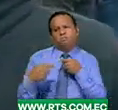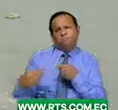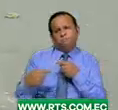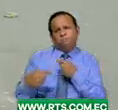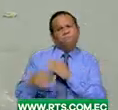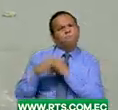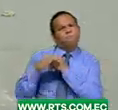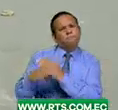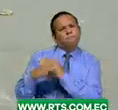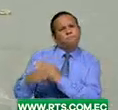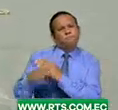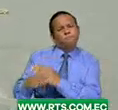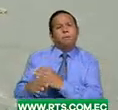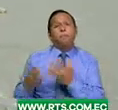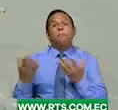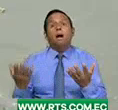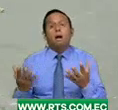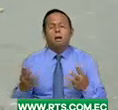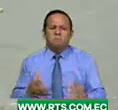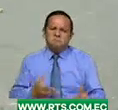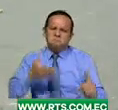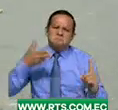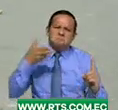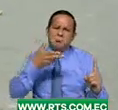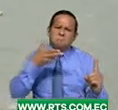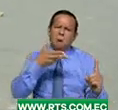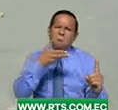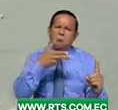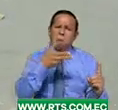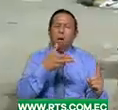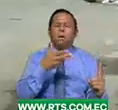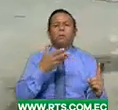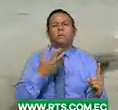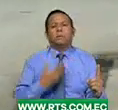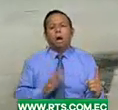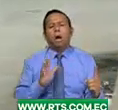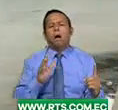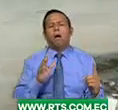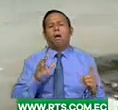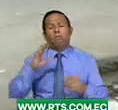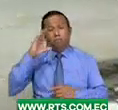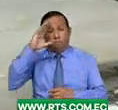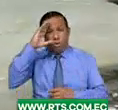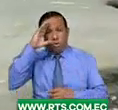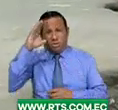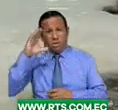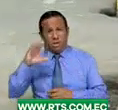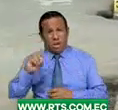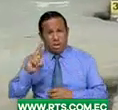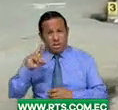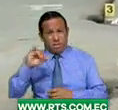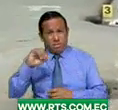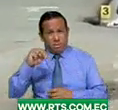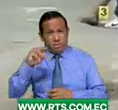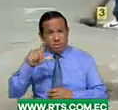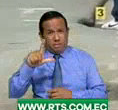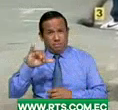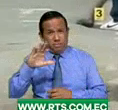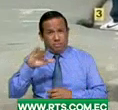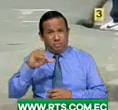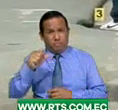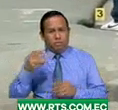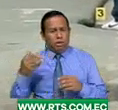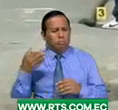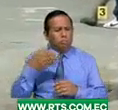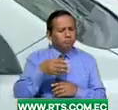fue reducido a la fuerza y disparado en repetidas ocasiones. El personal de criminalística recogió varios casquillos de bala en el